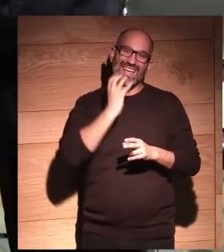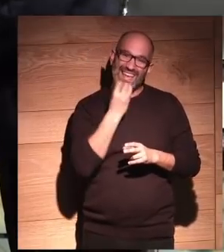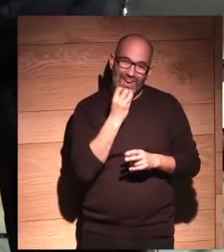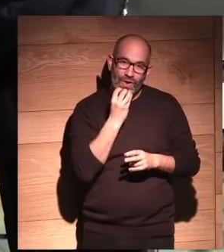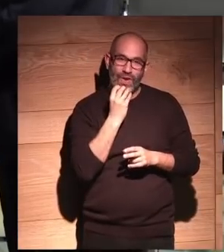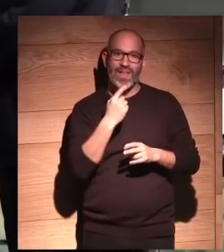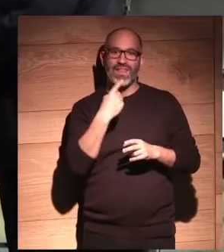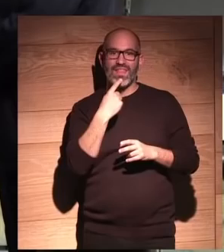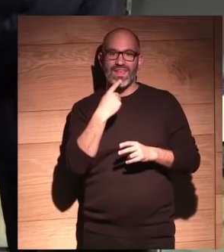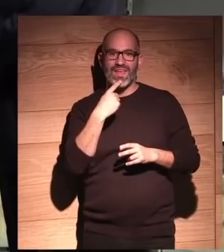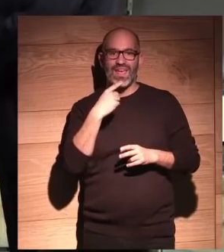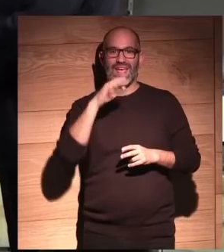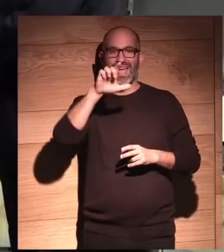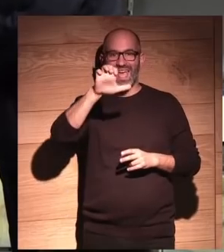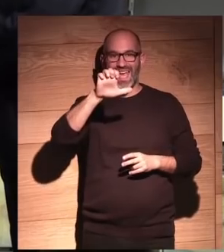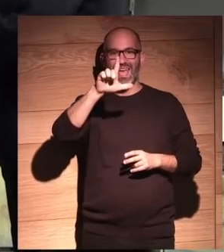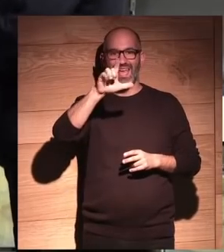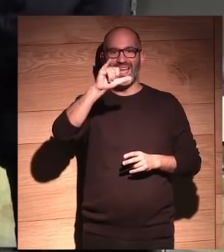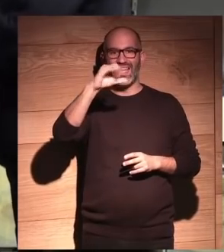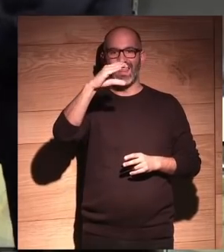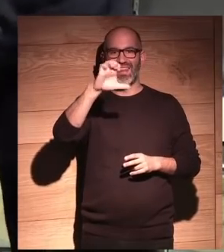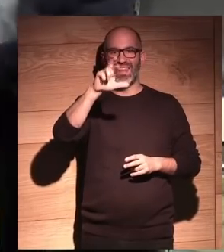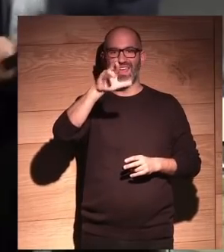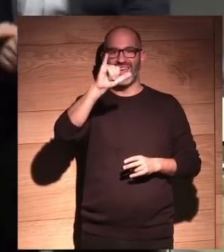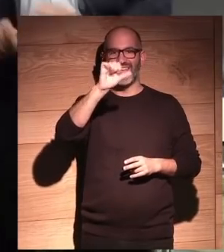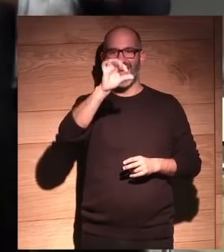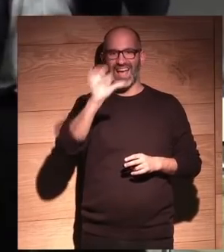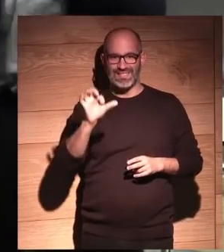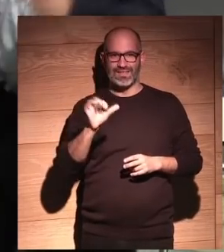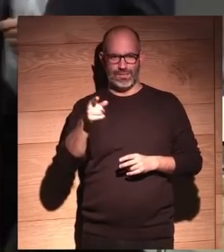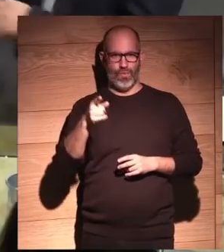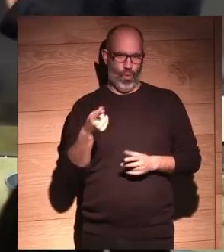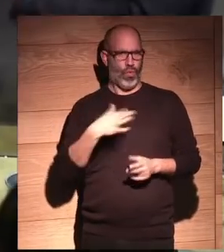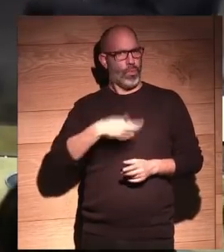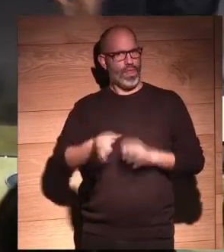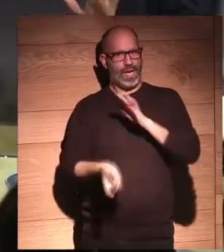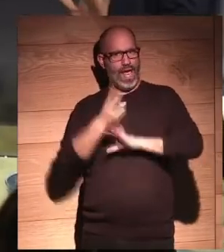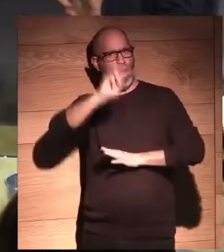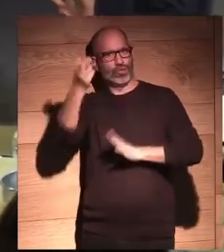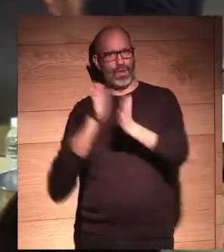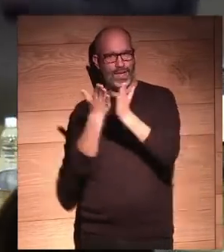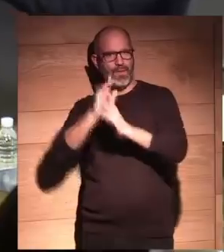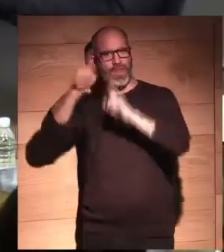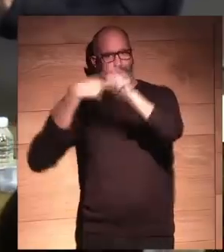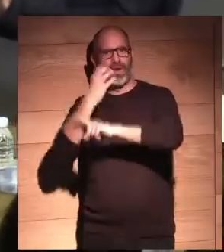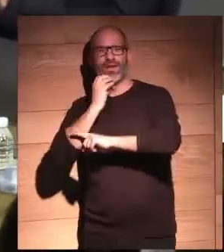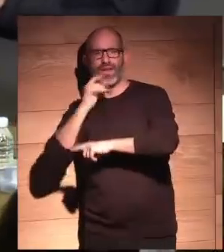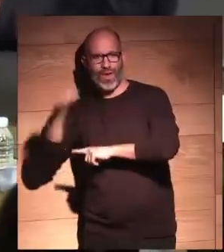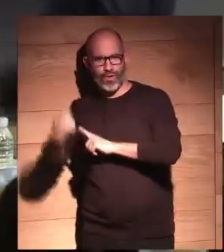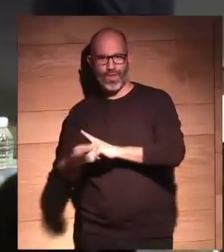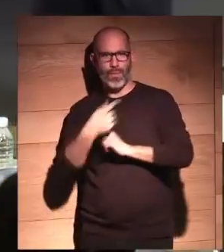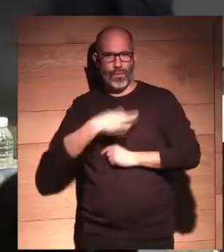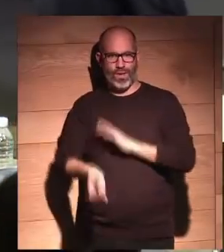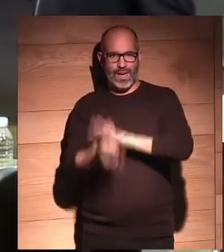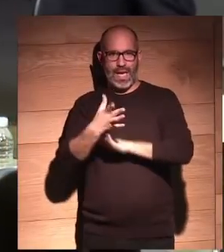es? Eleucerías. Ah, pues muy bonito. Sí. Eso da para otro libro, ¿eh? Pero ya hablaremos en el libro de griego, que sale para otro libro